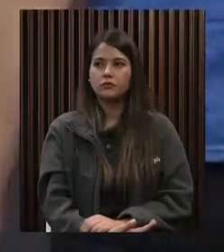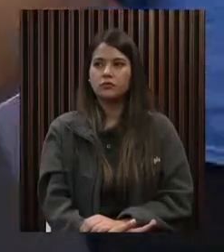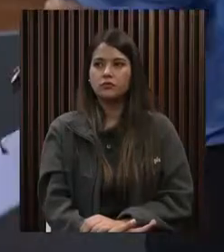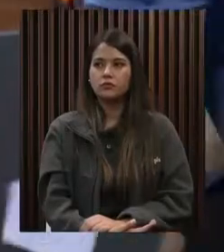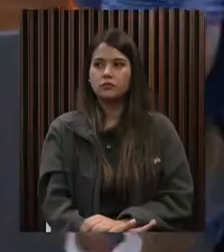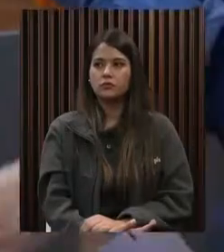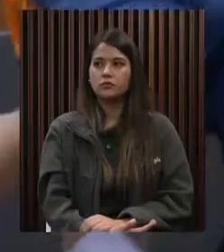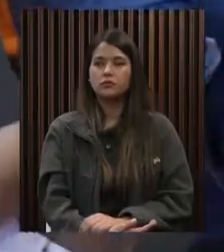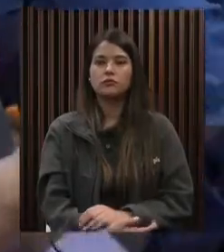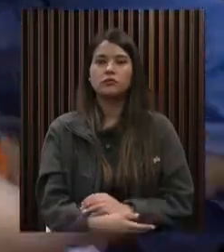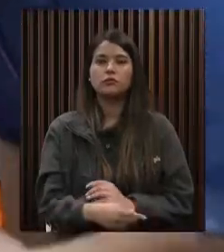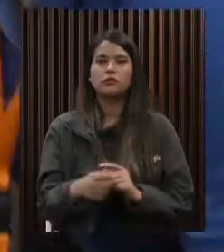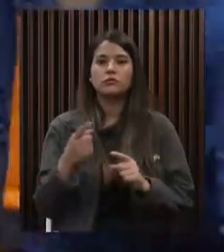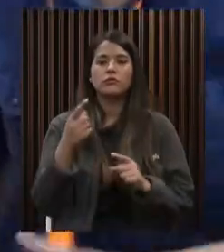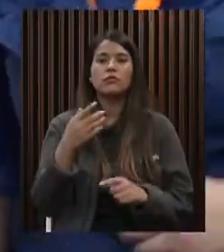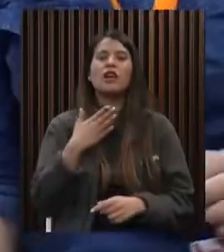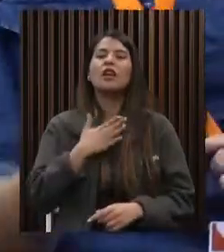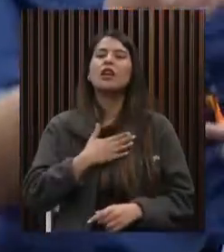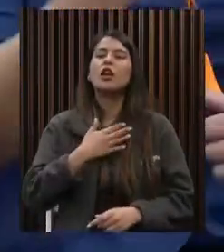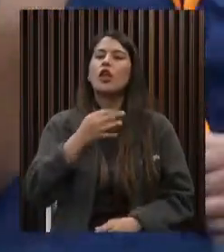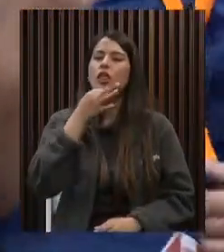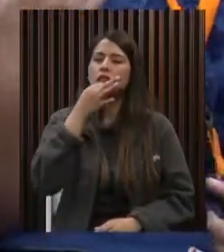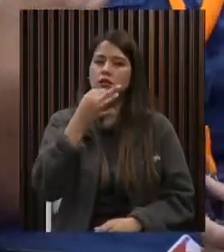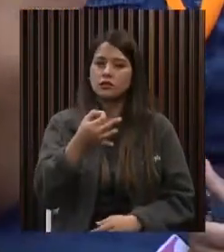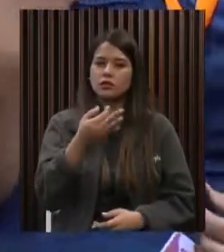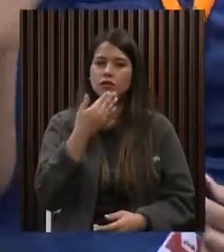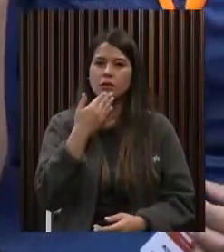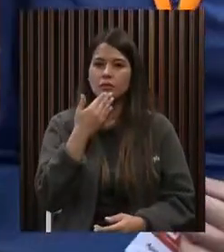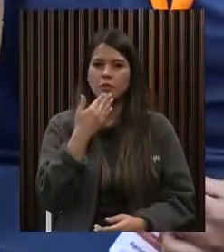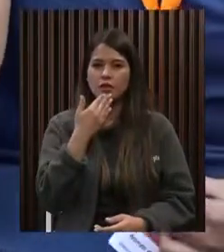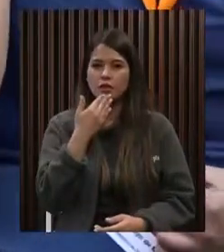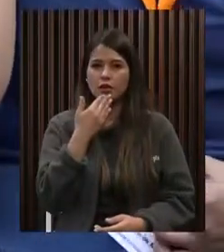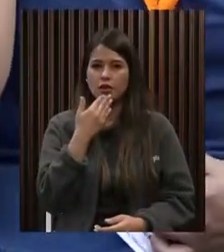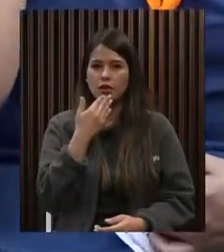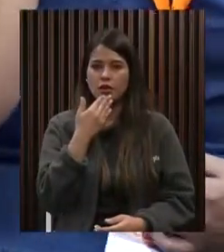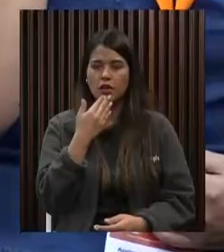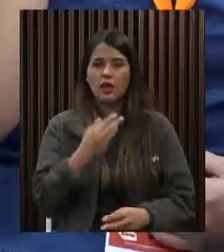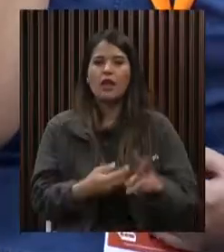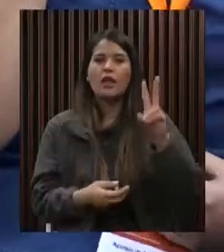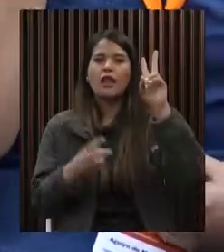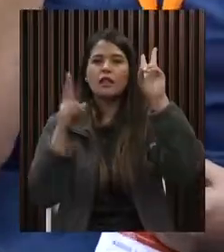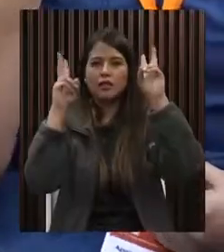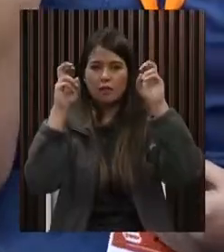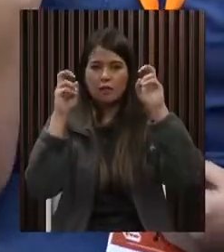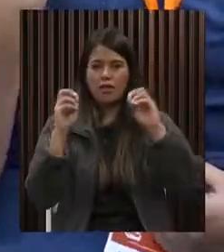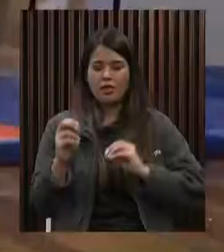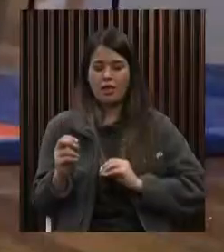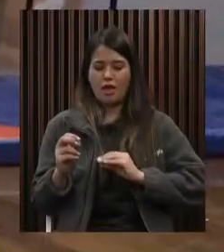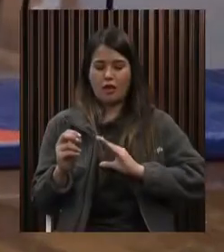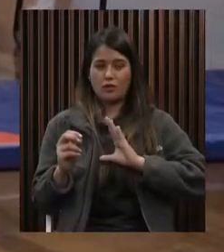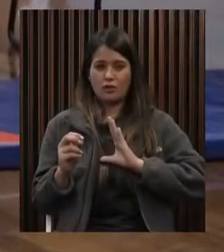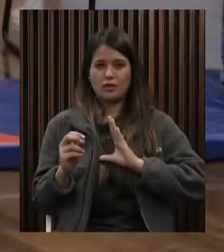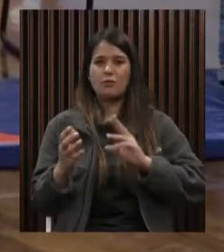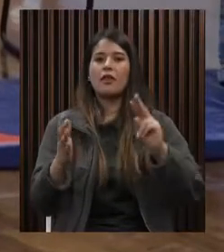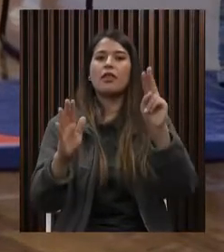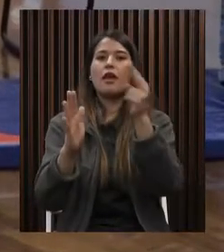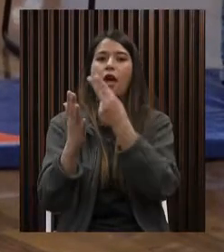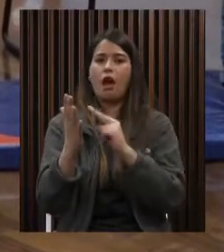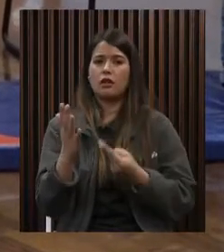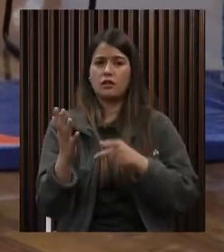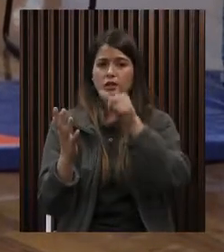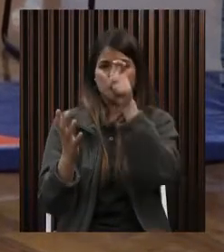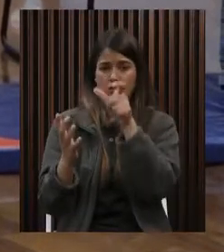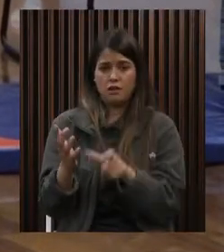Quiero también decir sobre eso que creo que el tema de la autoestima también de los artistas implica